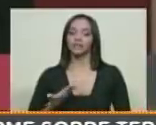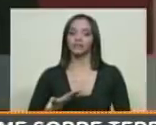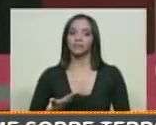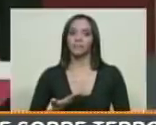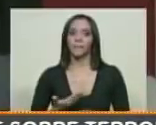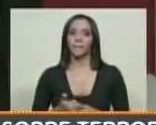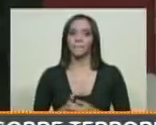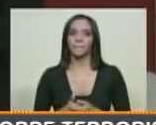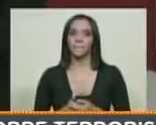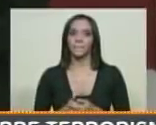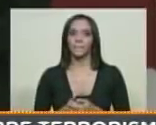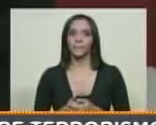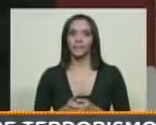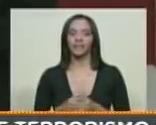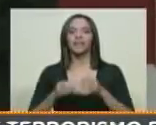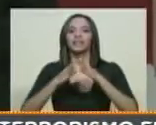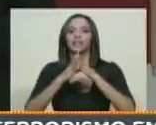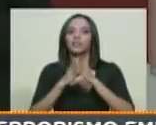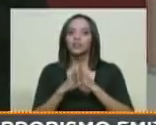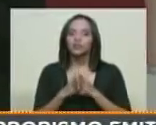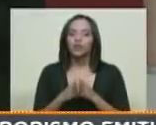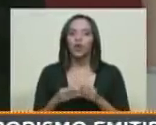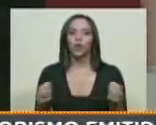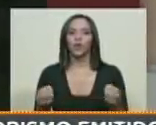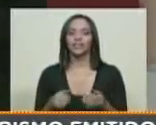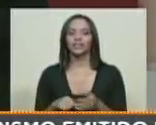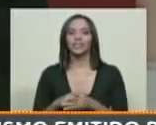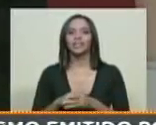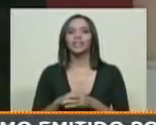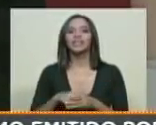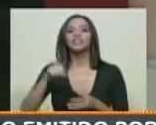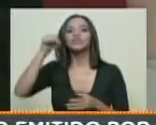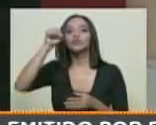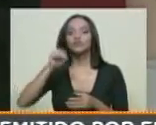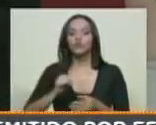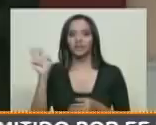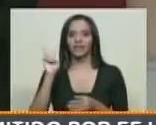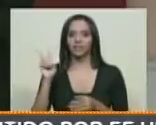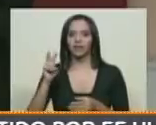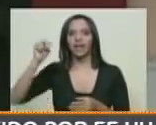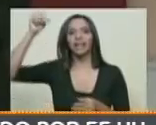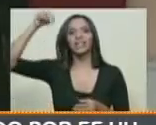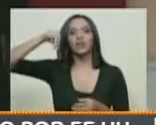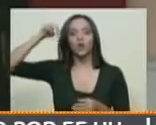ese gran eje del sur de Venezuela y el norte de Brasil, que tiene